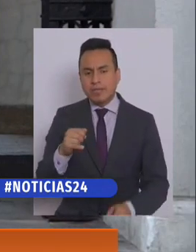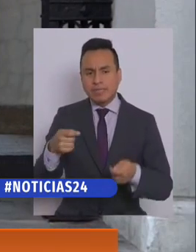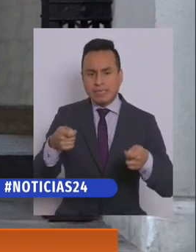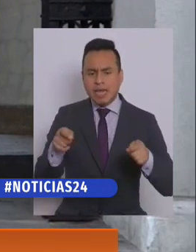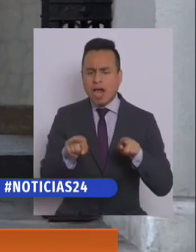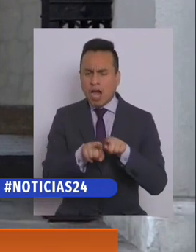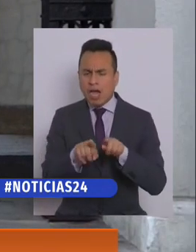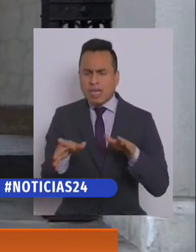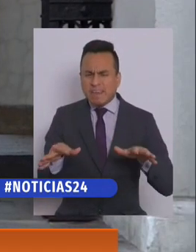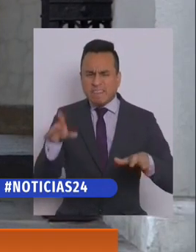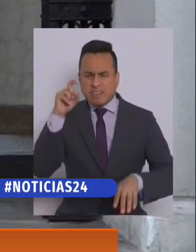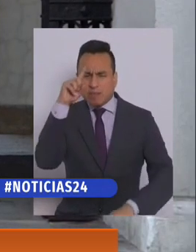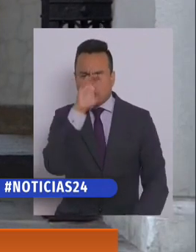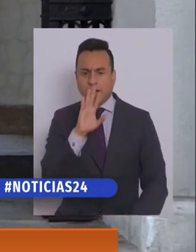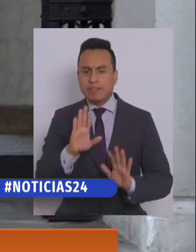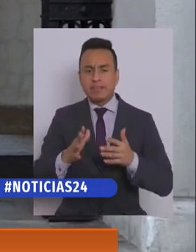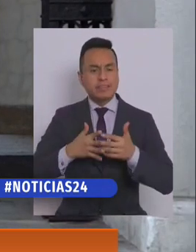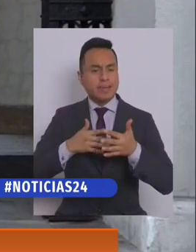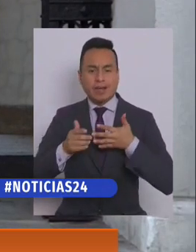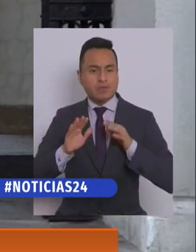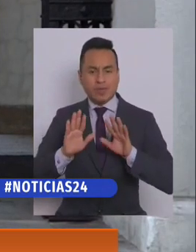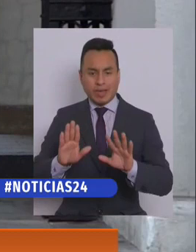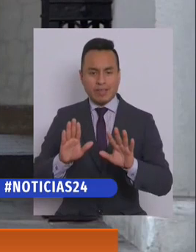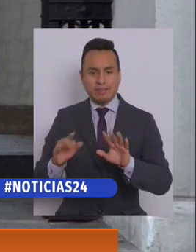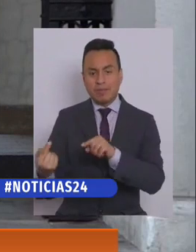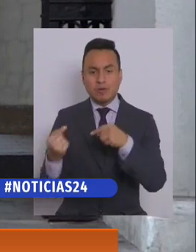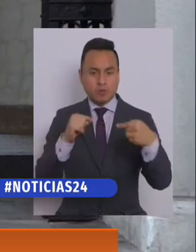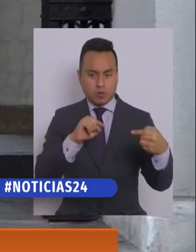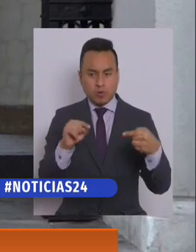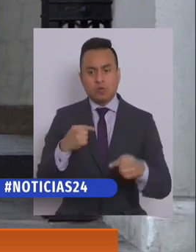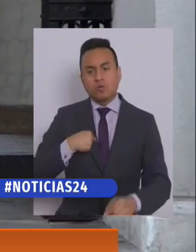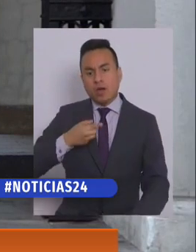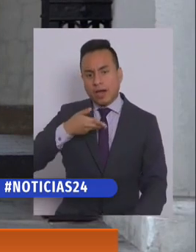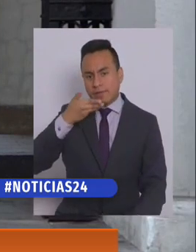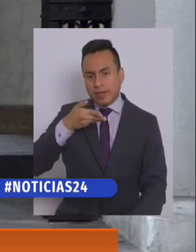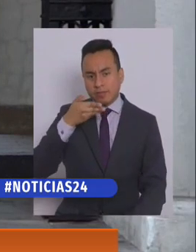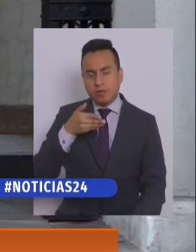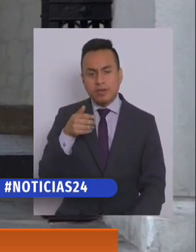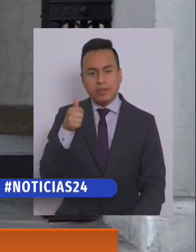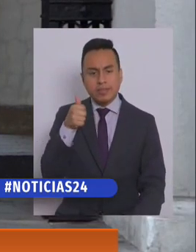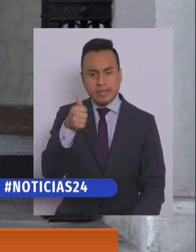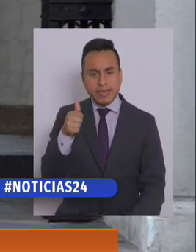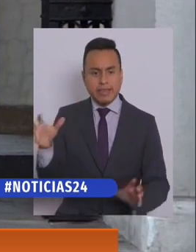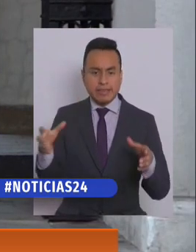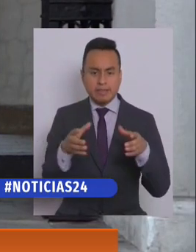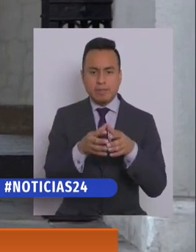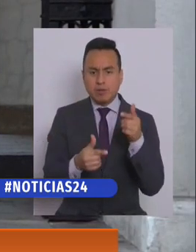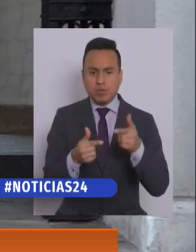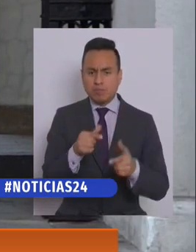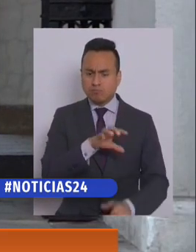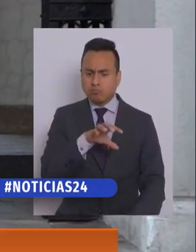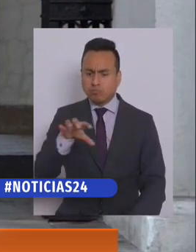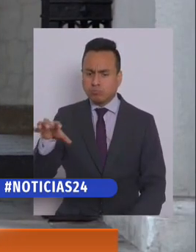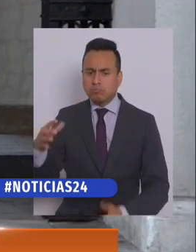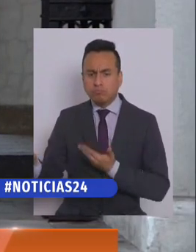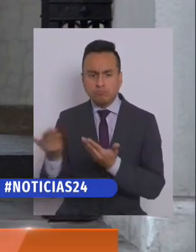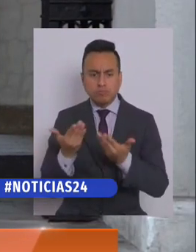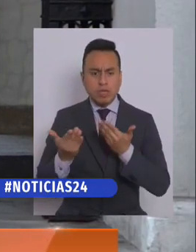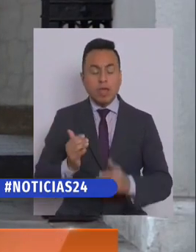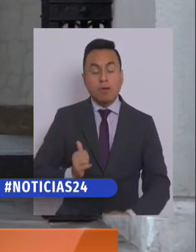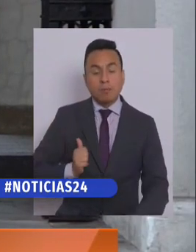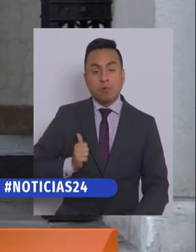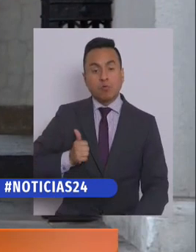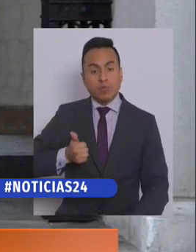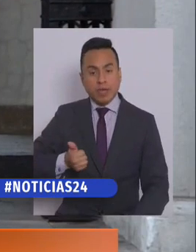existen dificultades, forman parte natural de la discusión. Pero yo he hablado con los dirigentes de todos los partidos y la